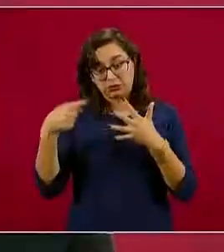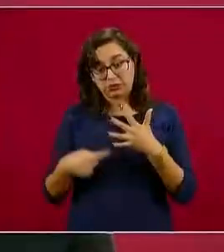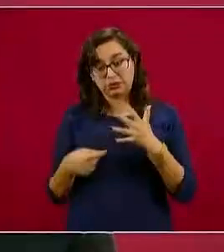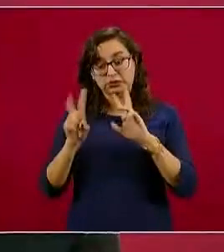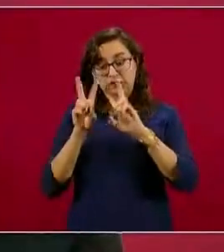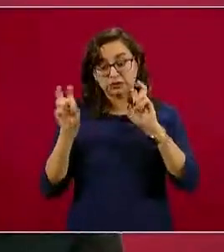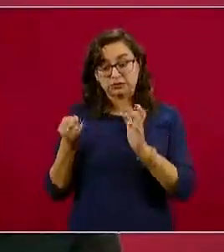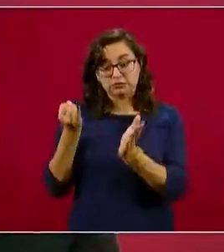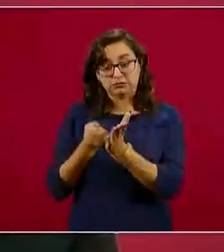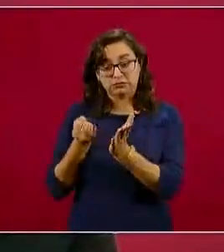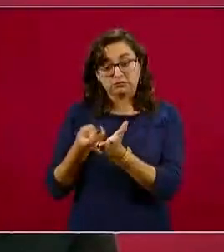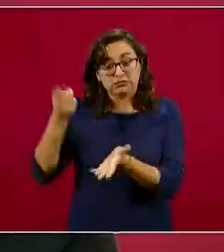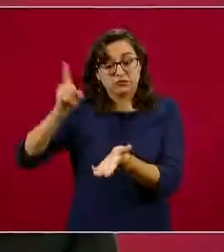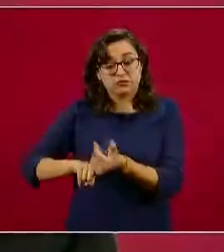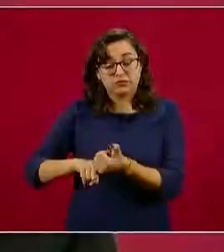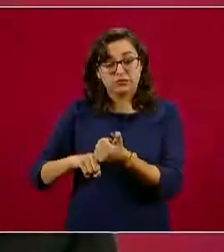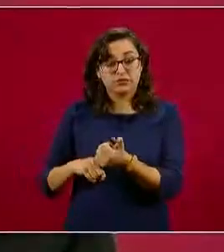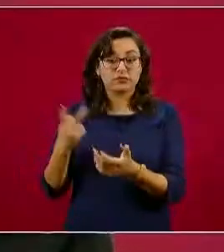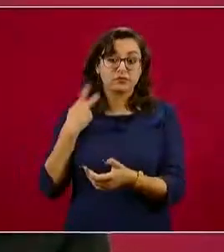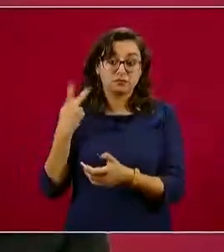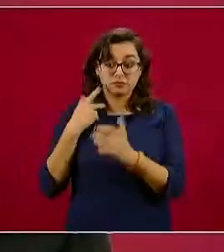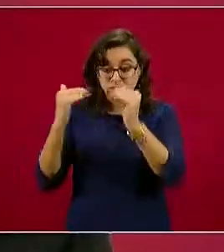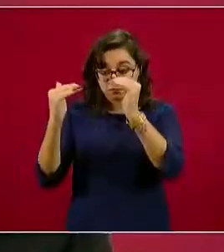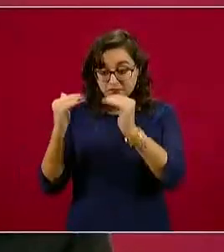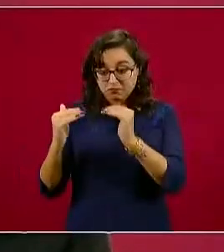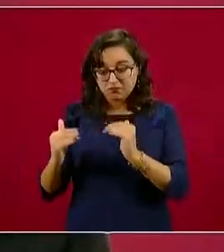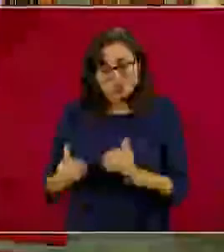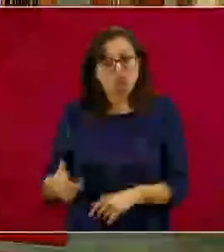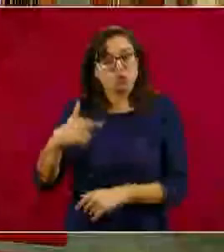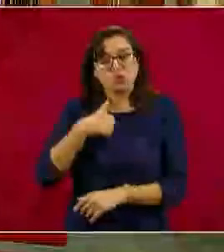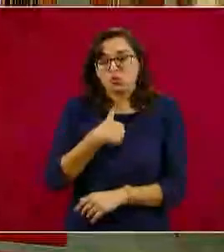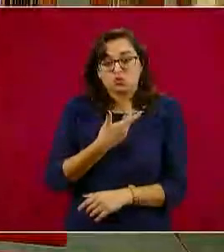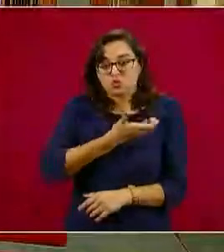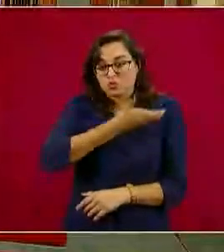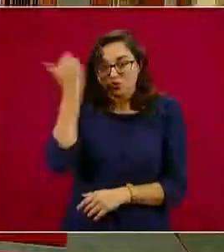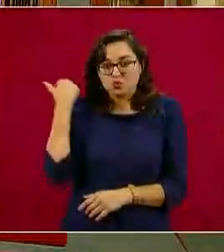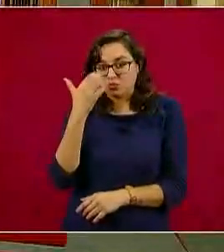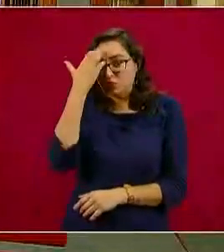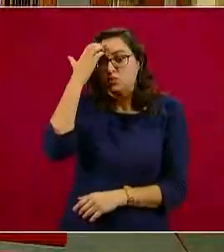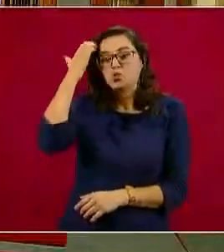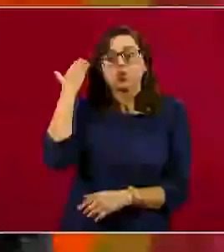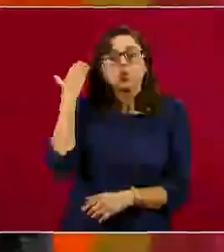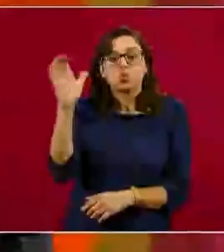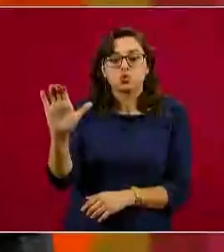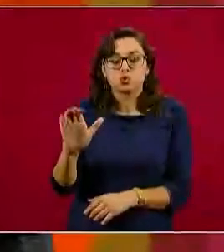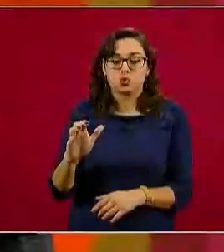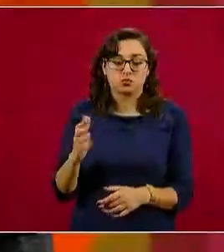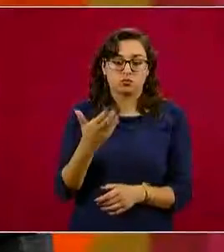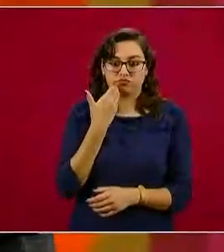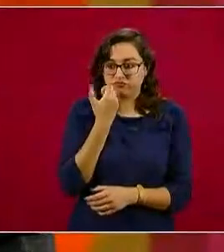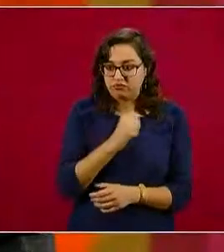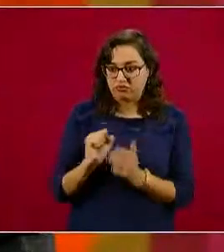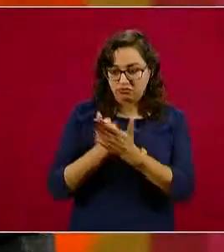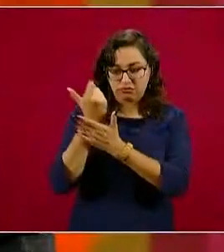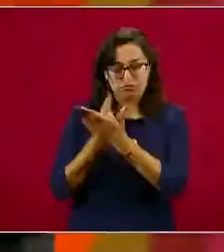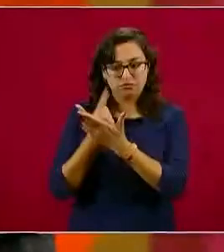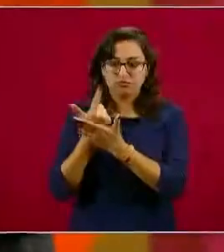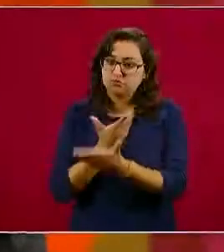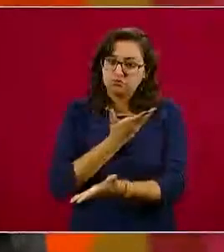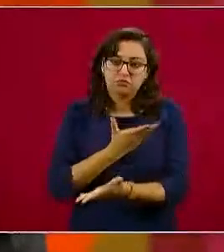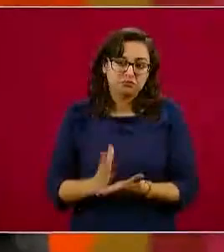fiscal a las que no me puedo pronunciar por no ser ni la parte competente ni una persona especialista en ese